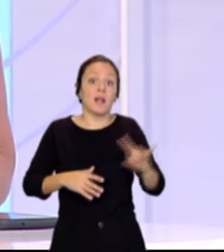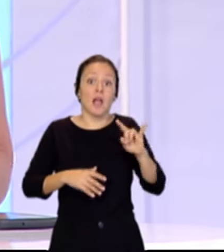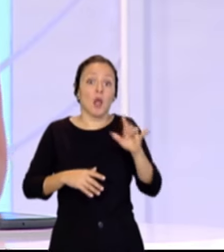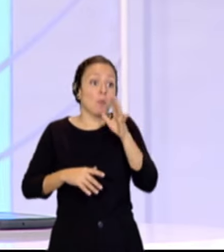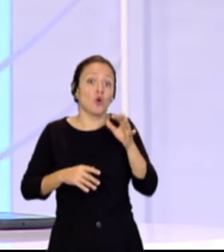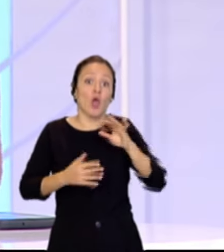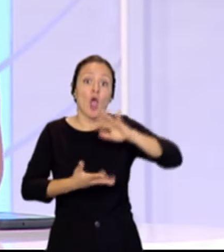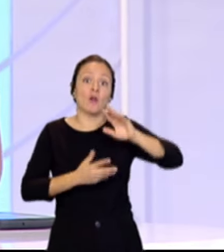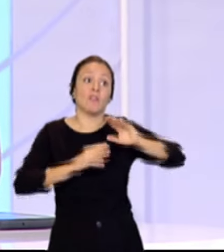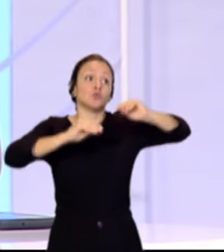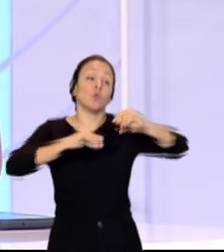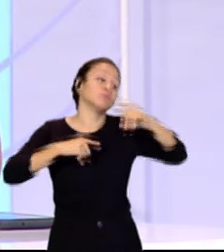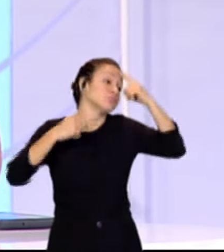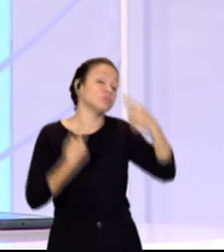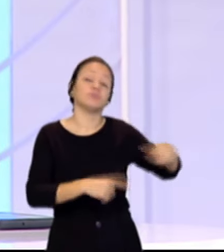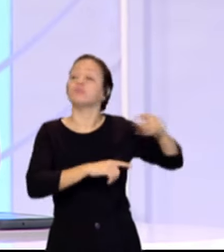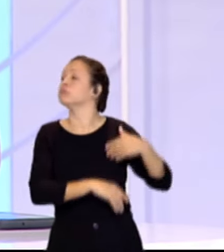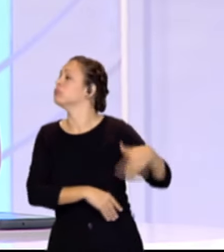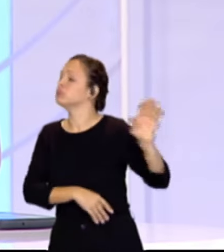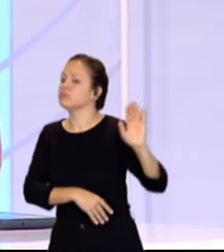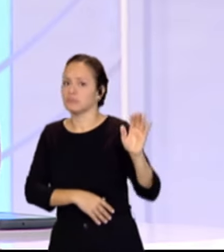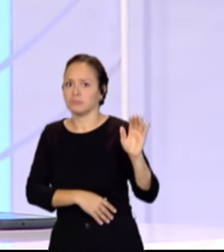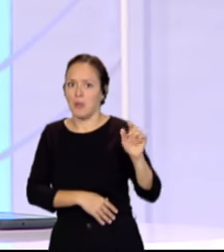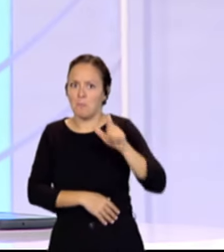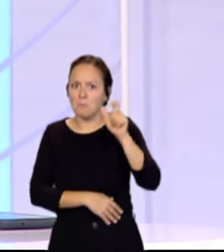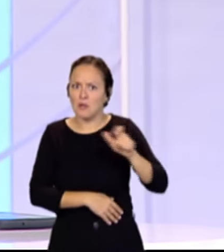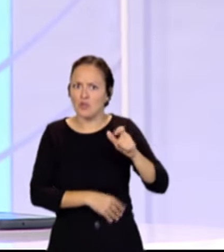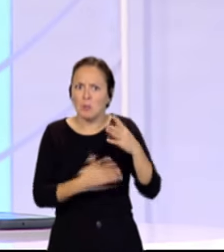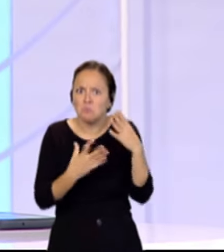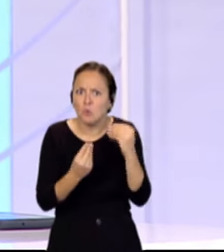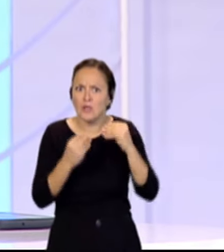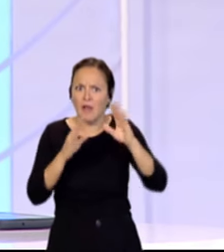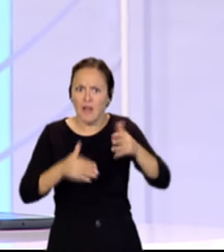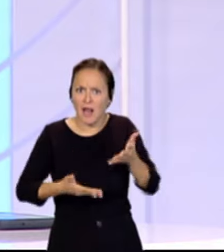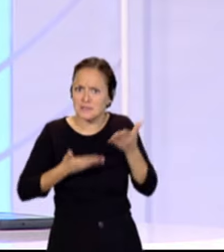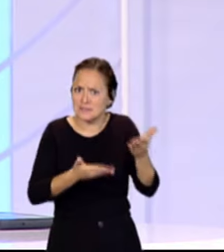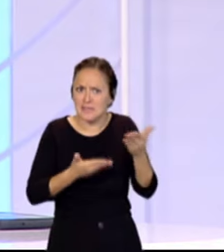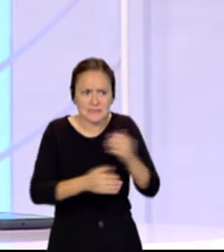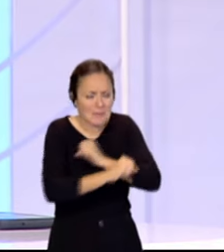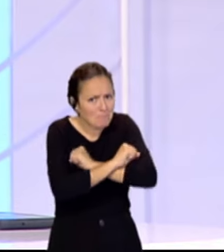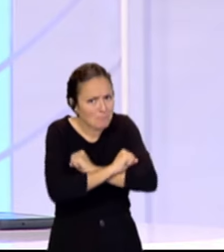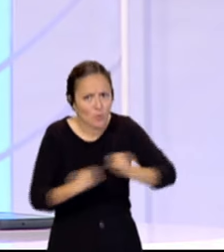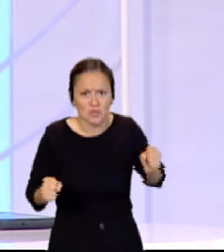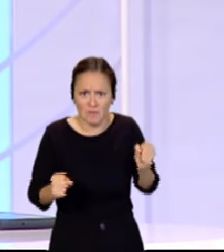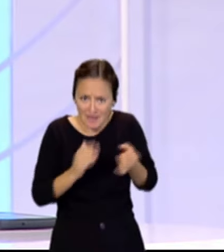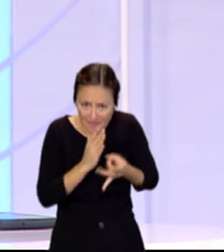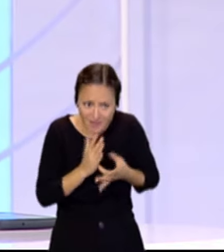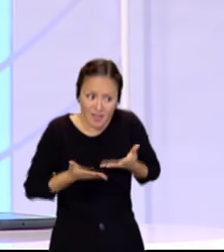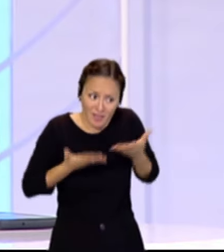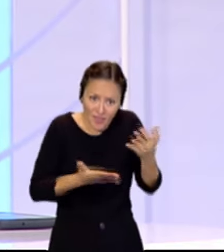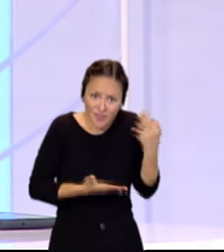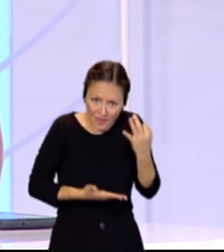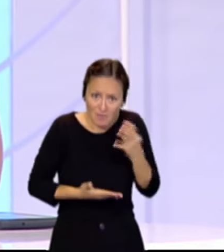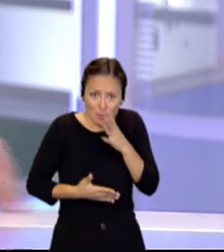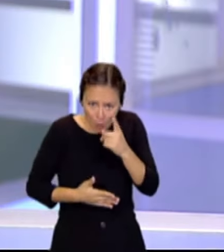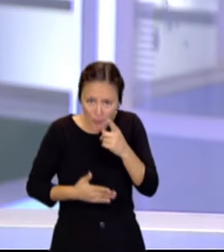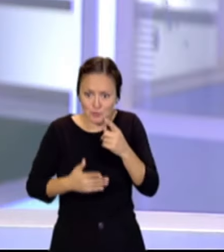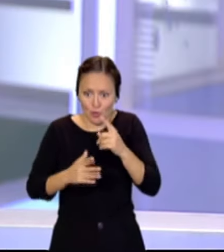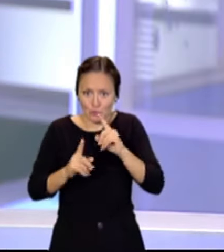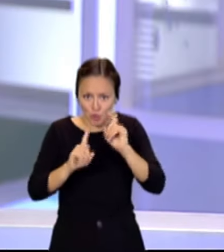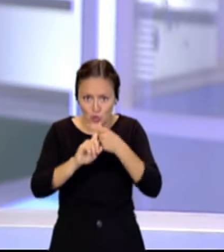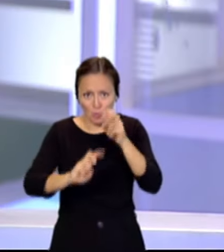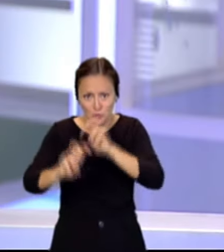tengamos que dar asistencia a un montón de personas a las que muchas veces no se les puede dar esa asistencia de calidad que es a lo que vamos Salvador el problema